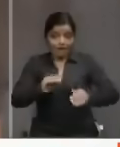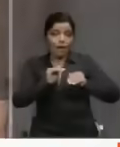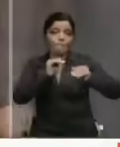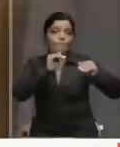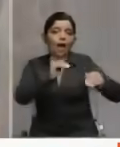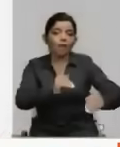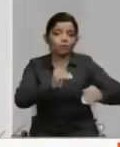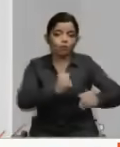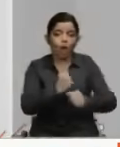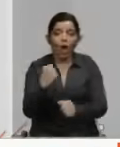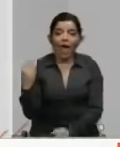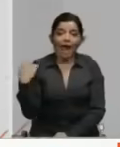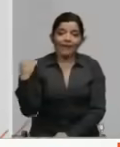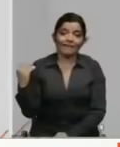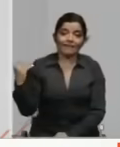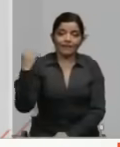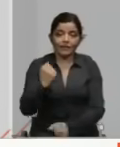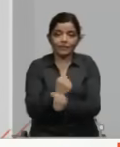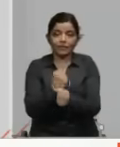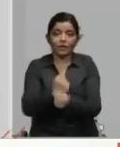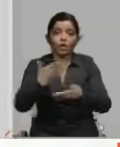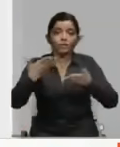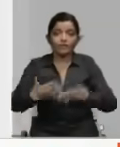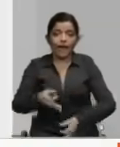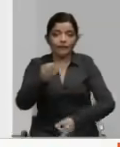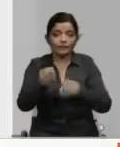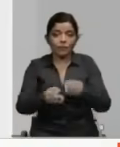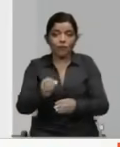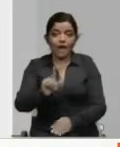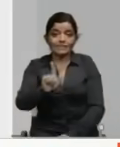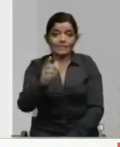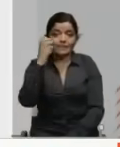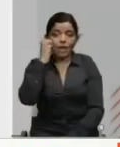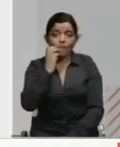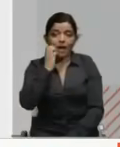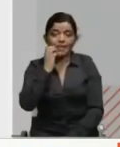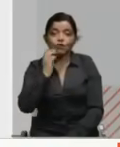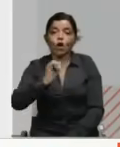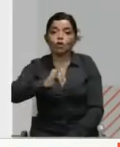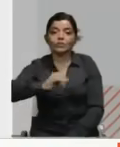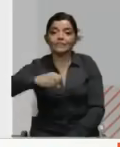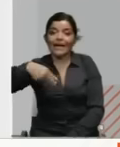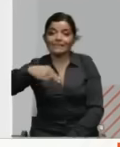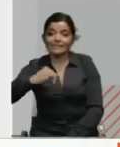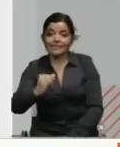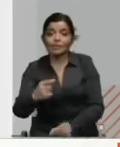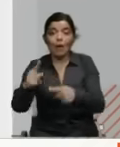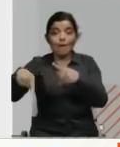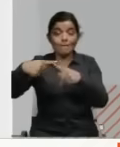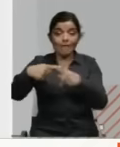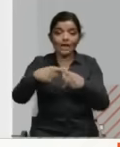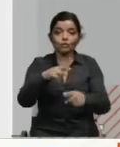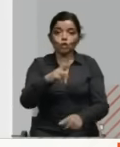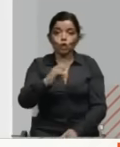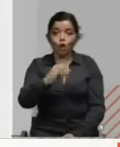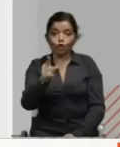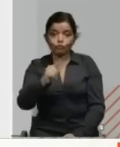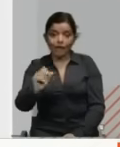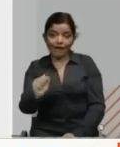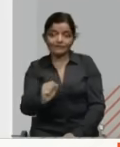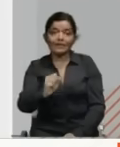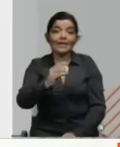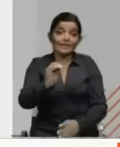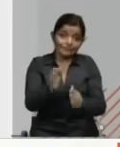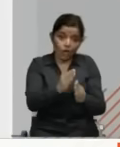un hecho ya confirmado por el tribunal. El 7 de mayo, Ricardo Yáñez, junto a los ex generales Mario Rosas y Diego Olate,